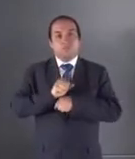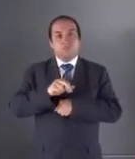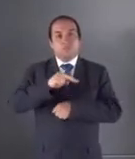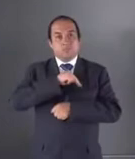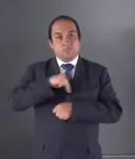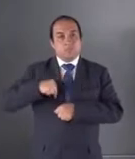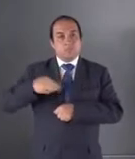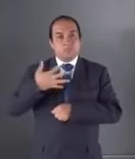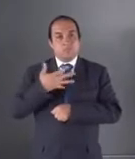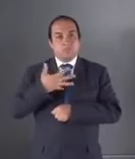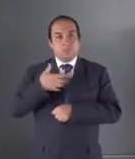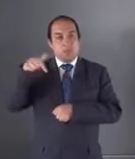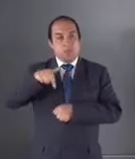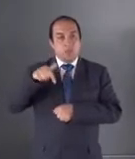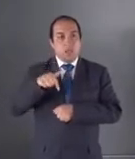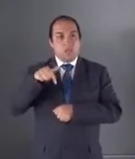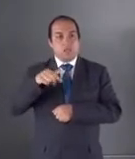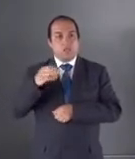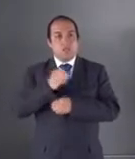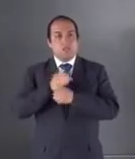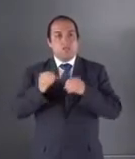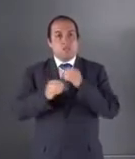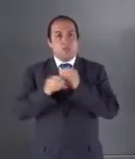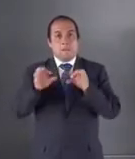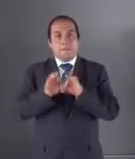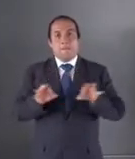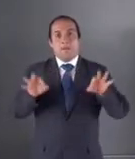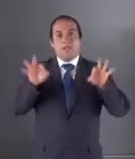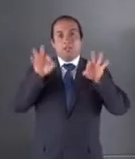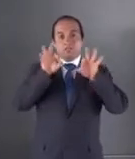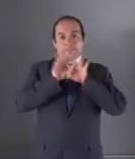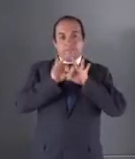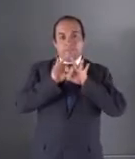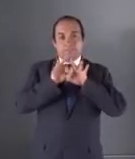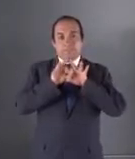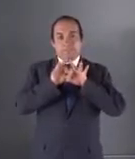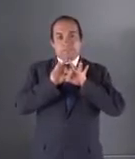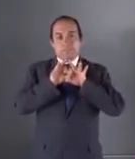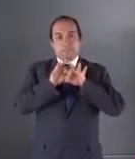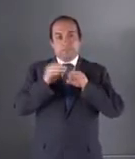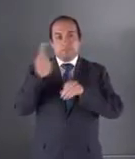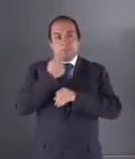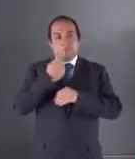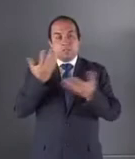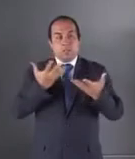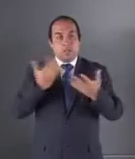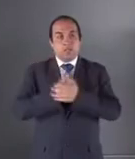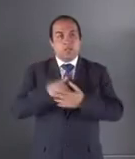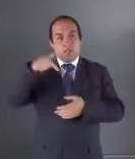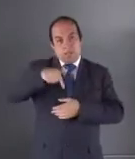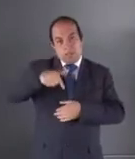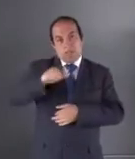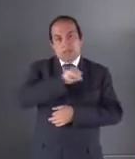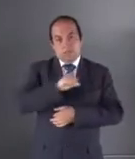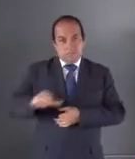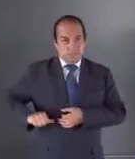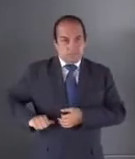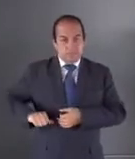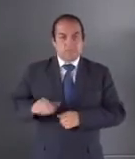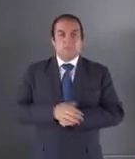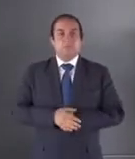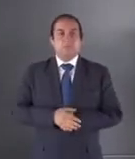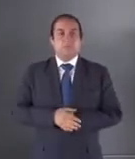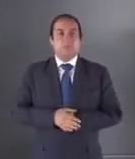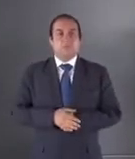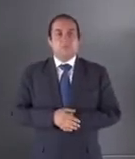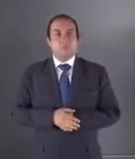en lo que es una de las obras más importantes que se están realizando en nuestra alcaldía. Y